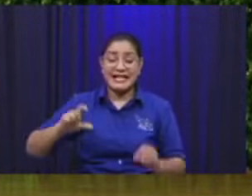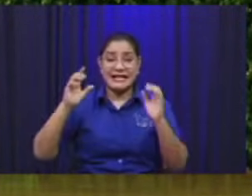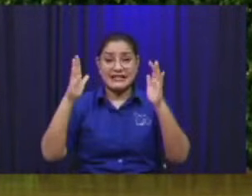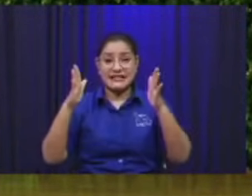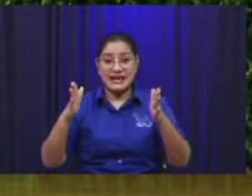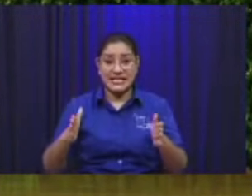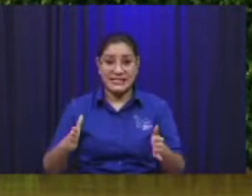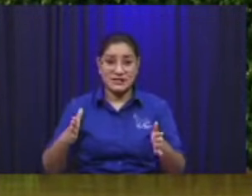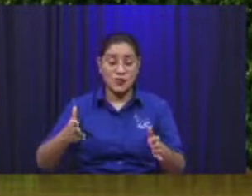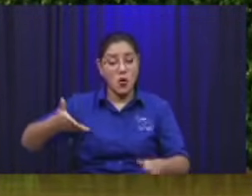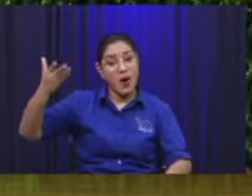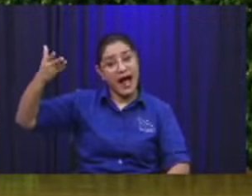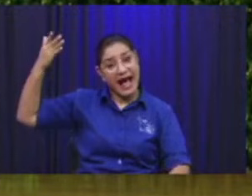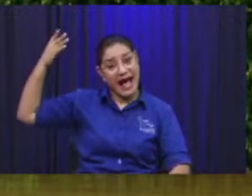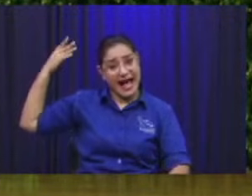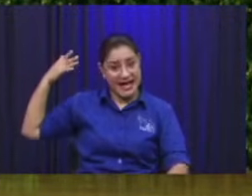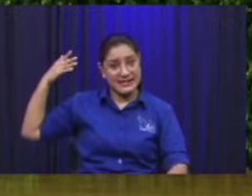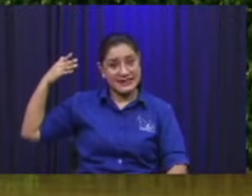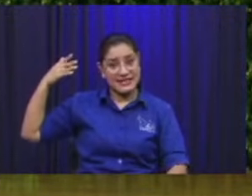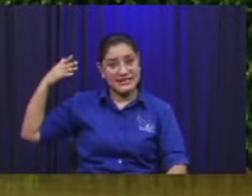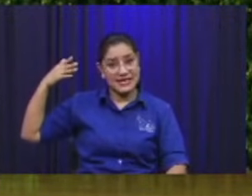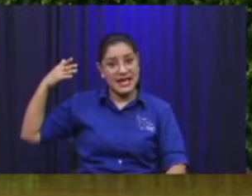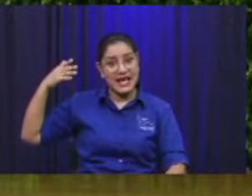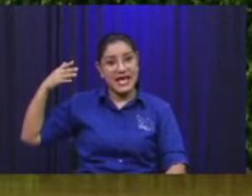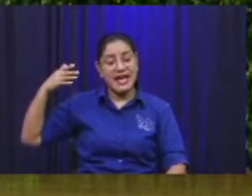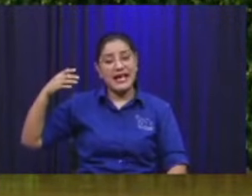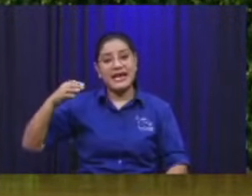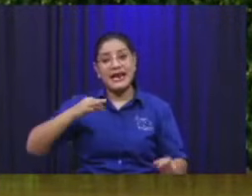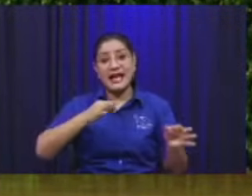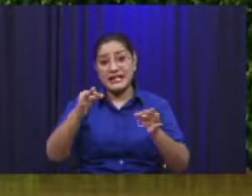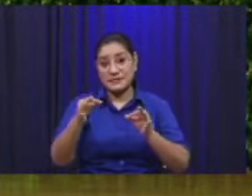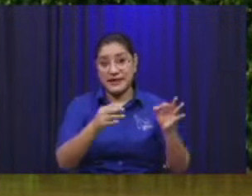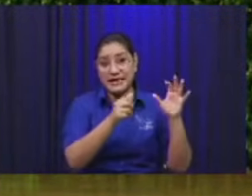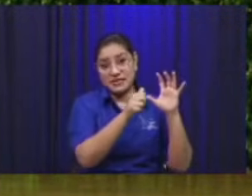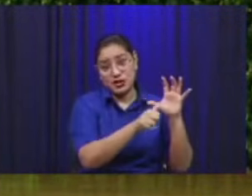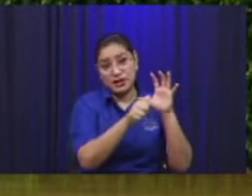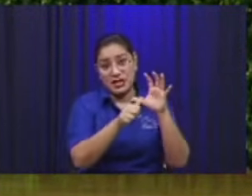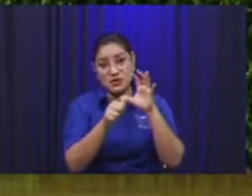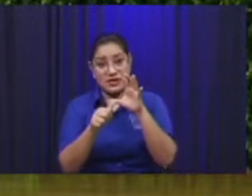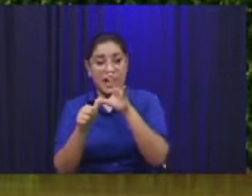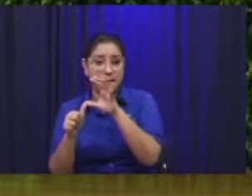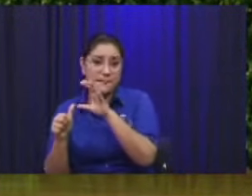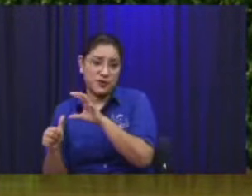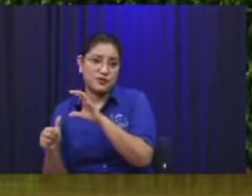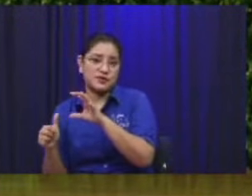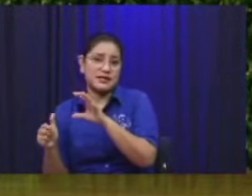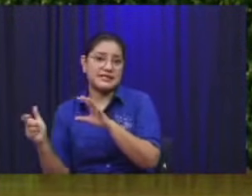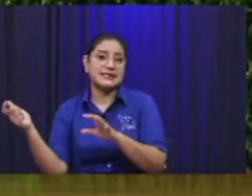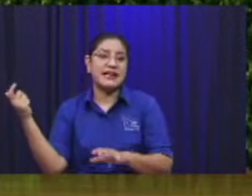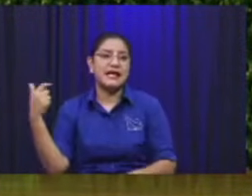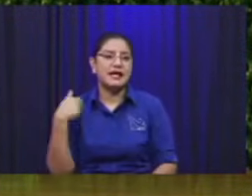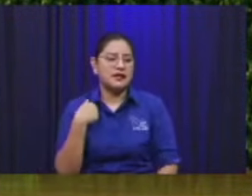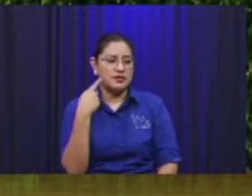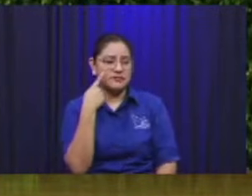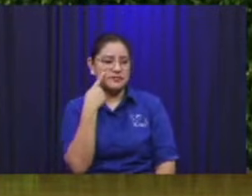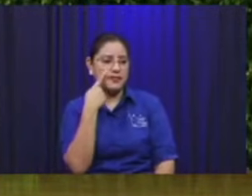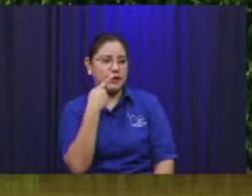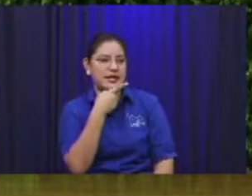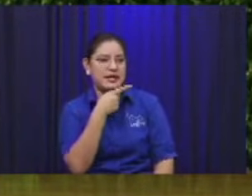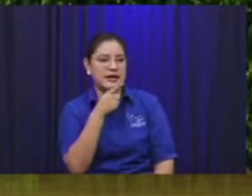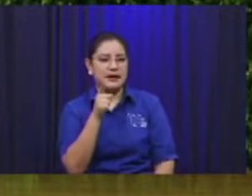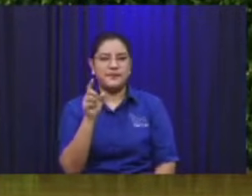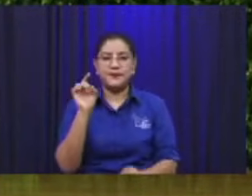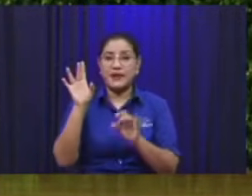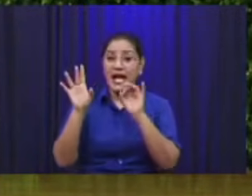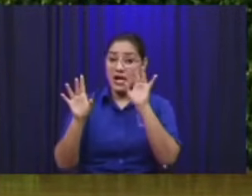los apóstoles y entonces y yo miraba algunos